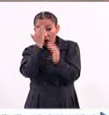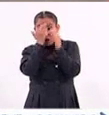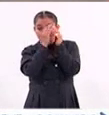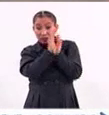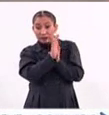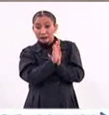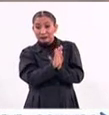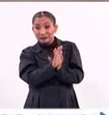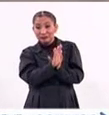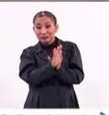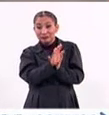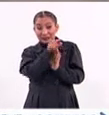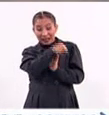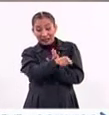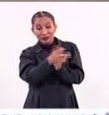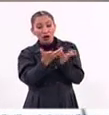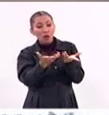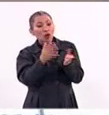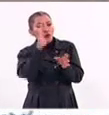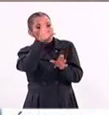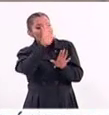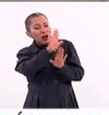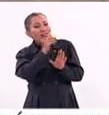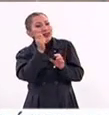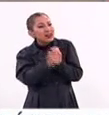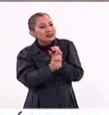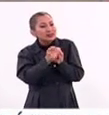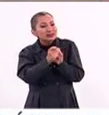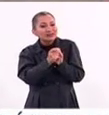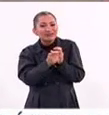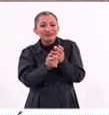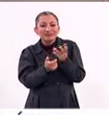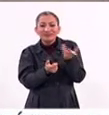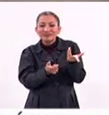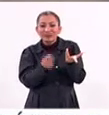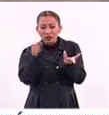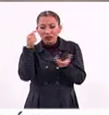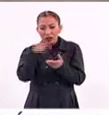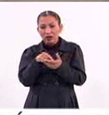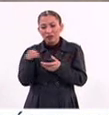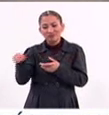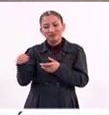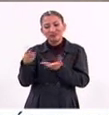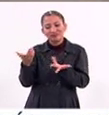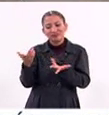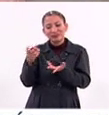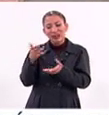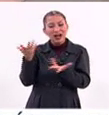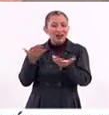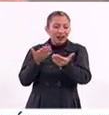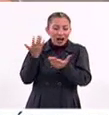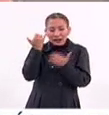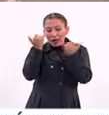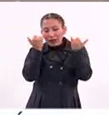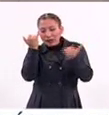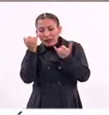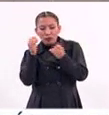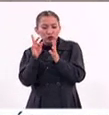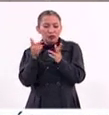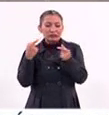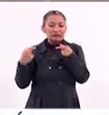conocimiento de esas culturas, ¿no? Entonces, yo creo que puede seguir generando